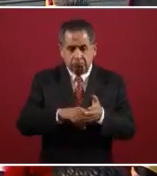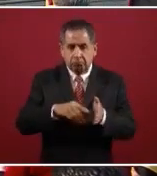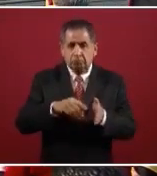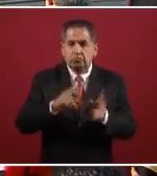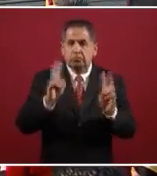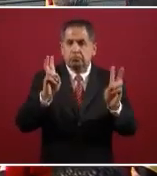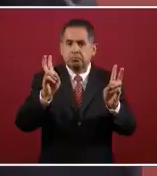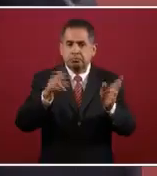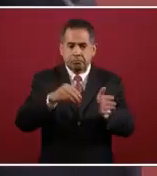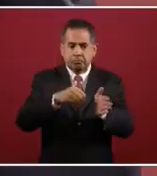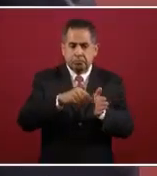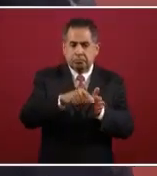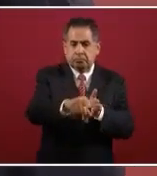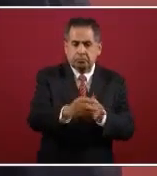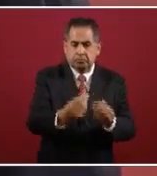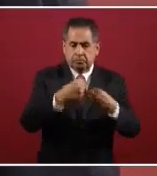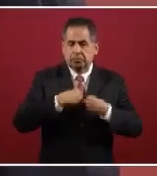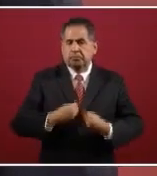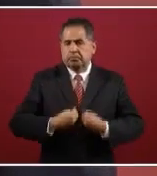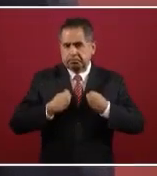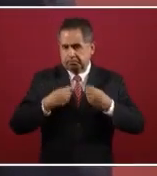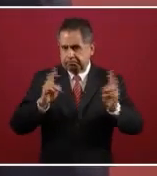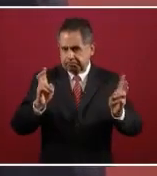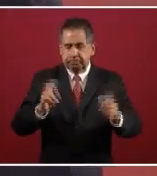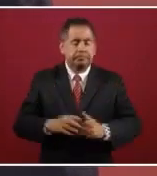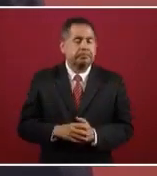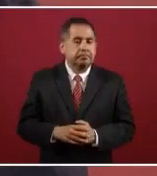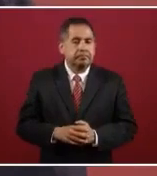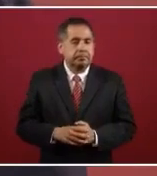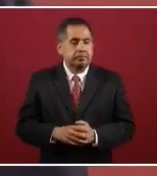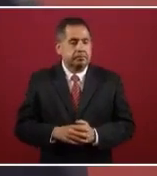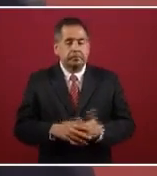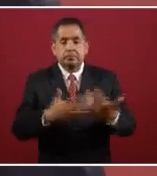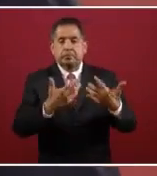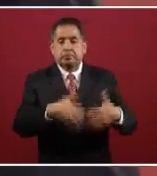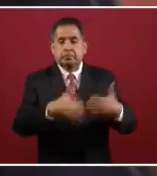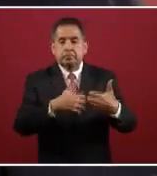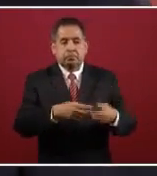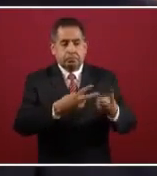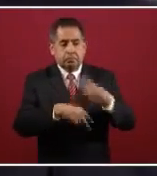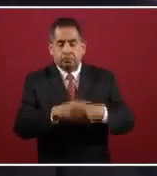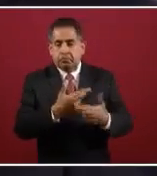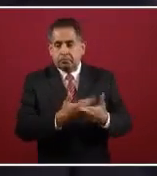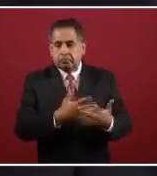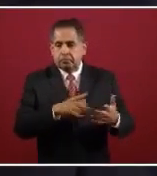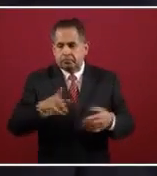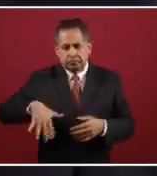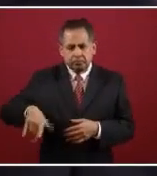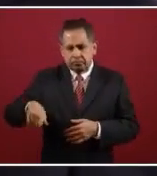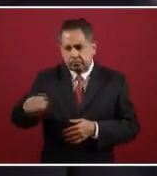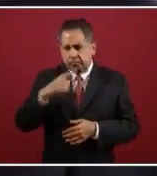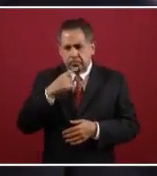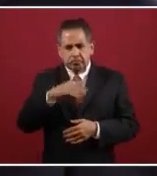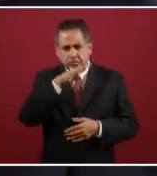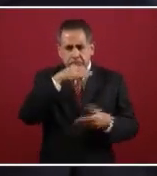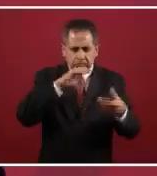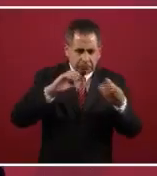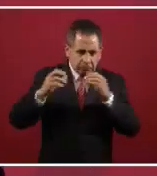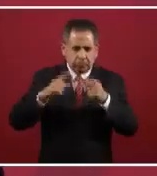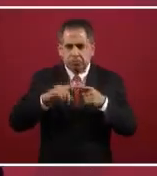Vida. En el caso de los productores, hablabas de productores de maíz, de